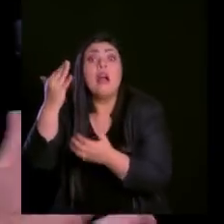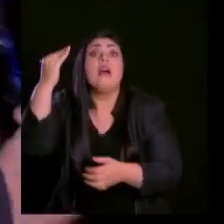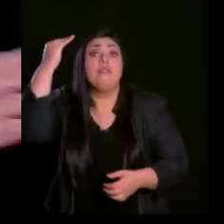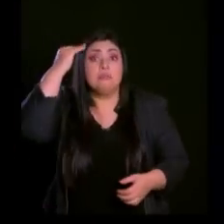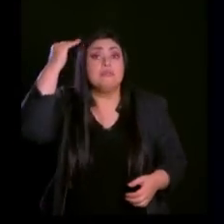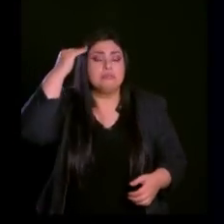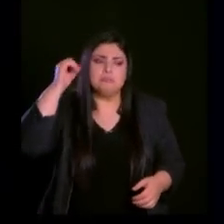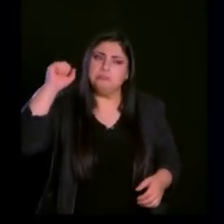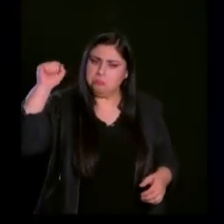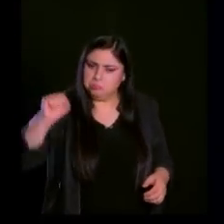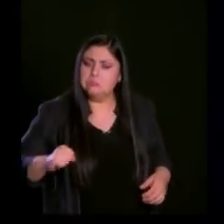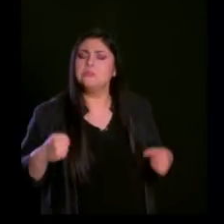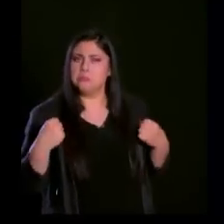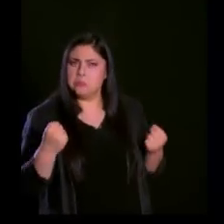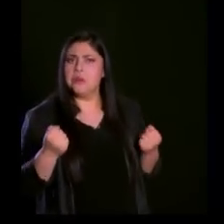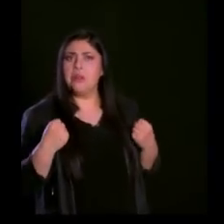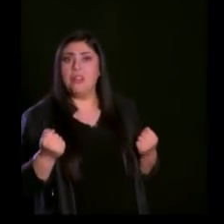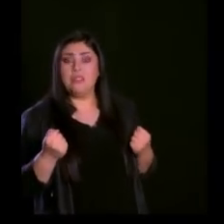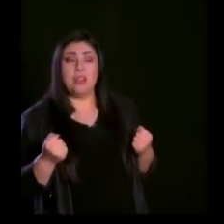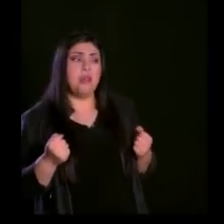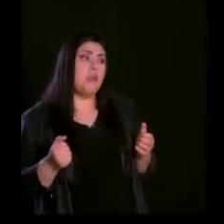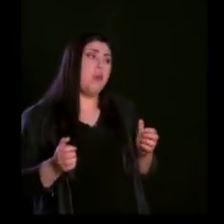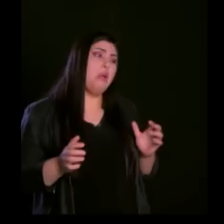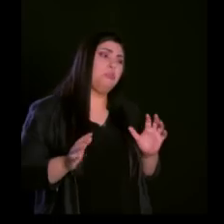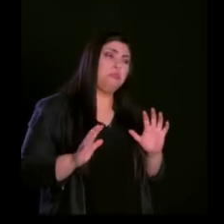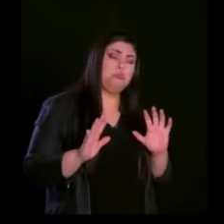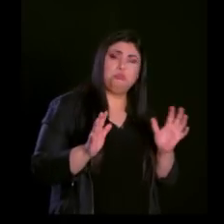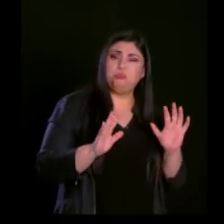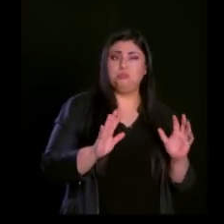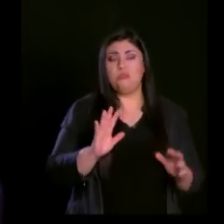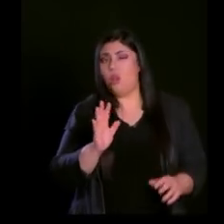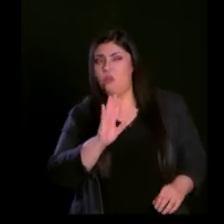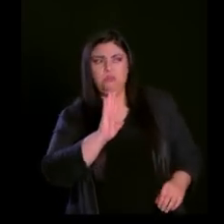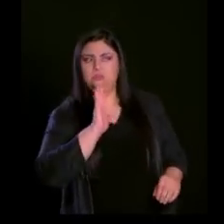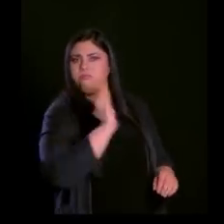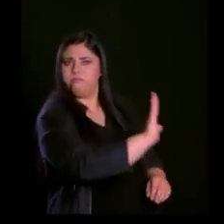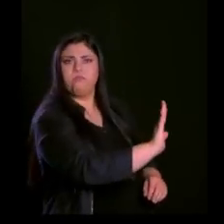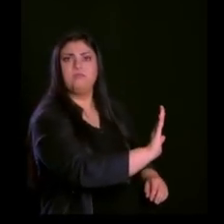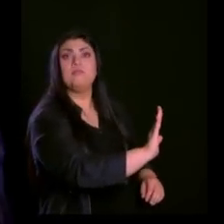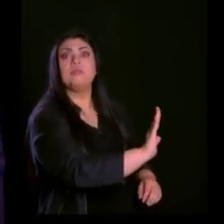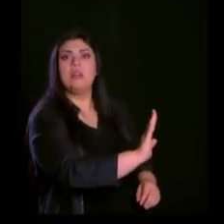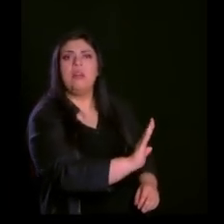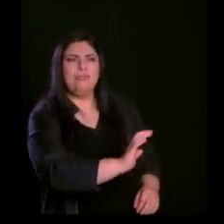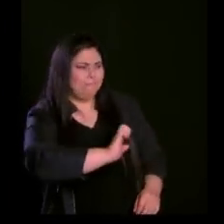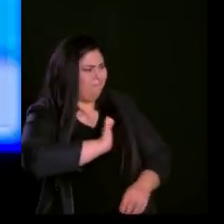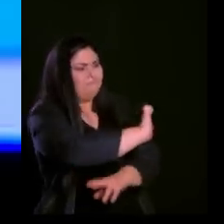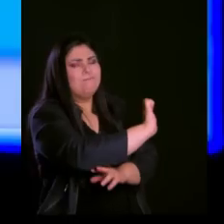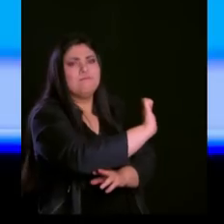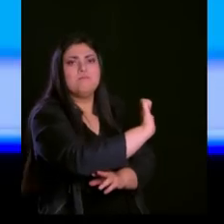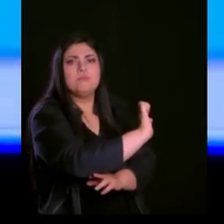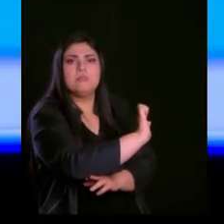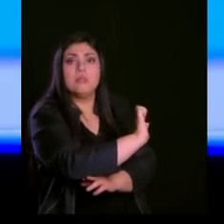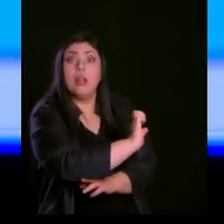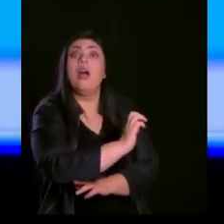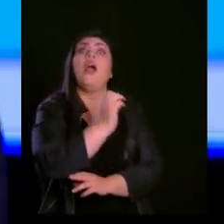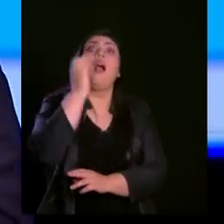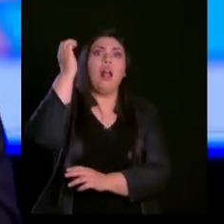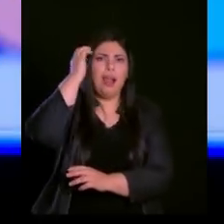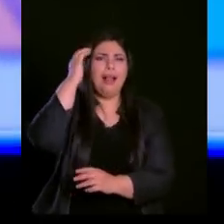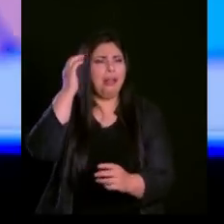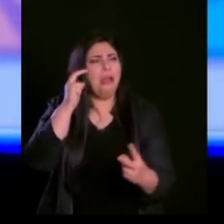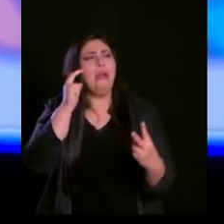lo que no hay que volver a hacer entiende Como el reino de las tinieblas también opera yo le voy a hablar un poquito de eso